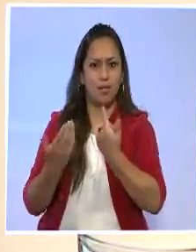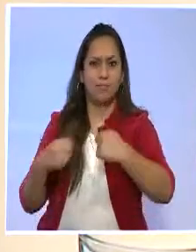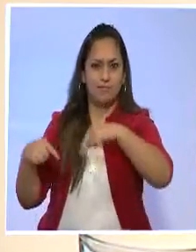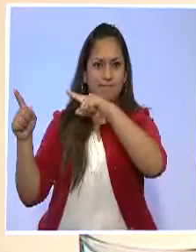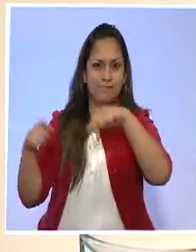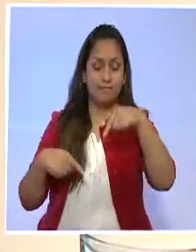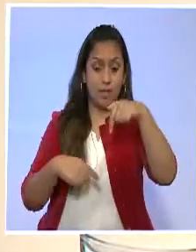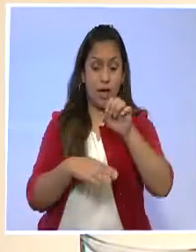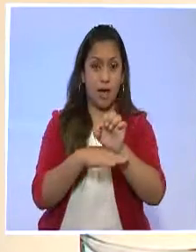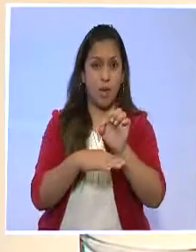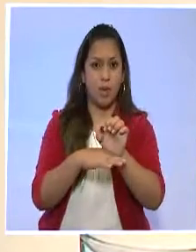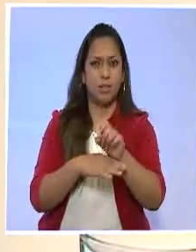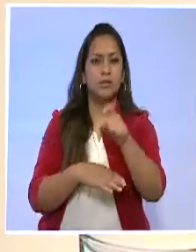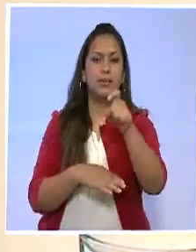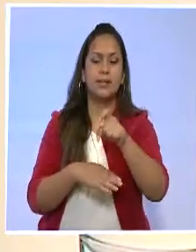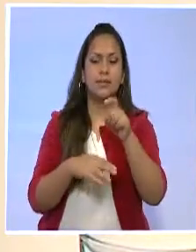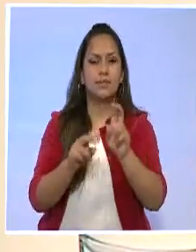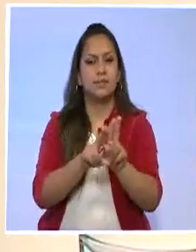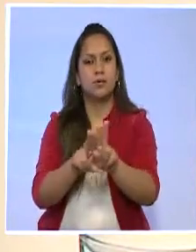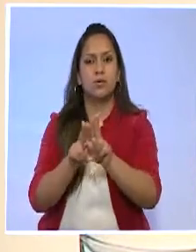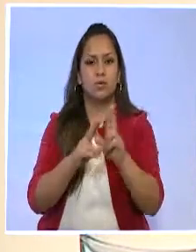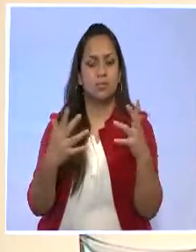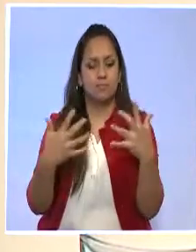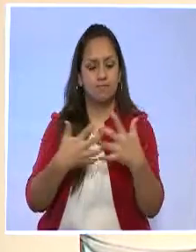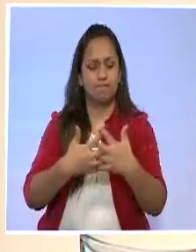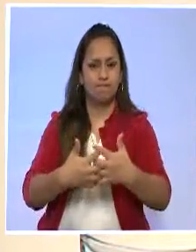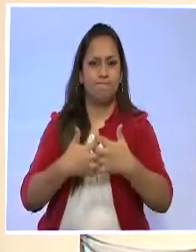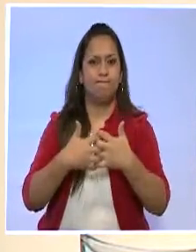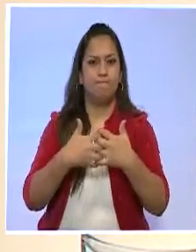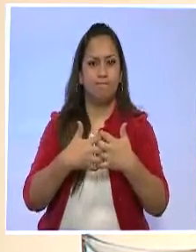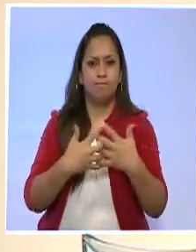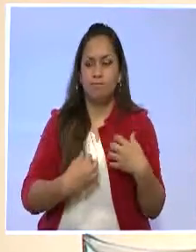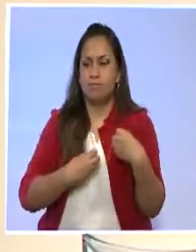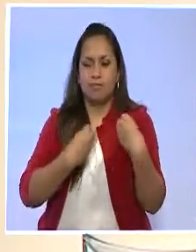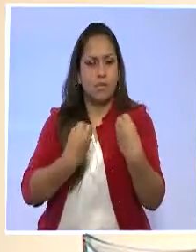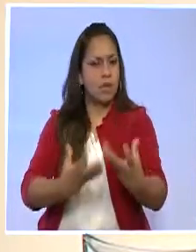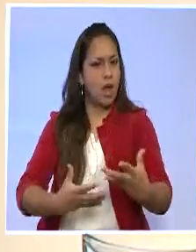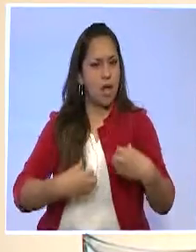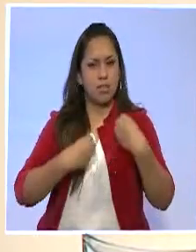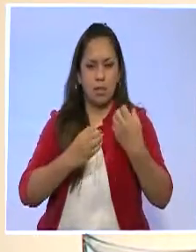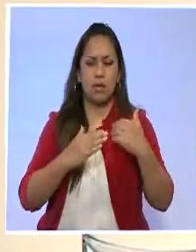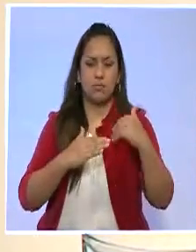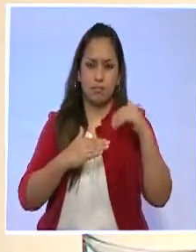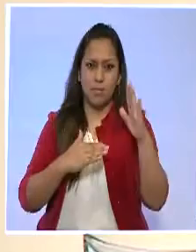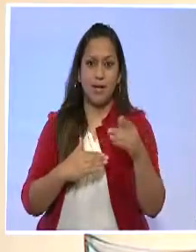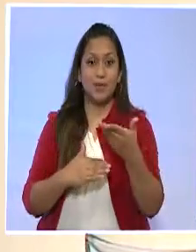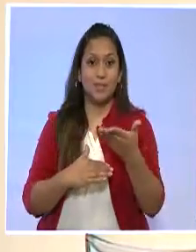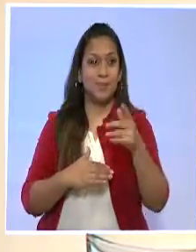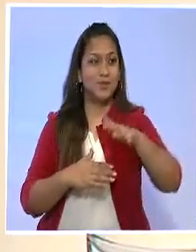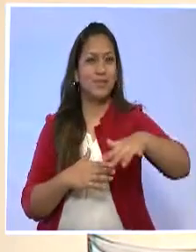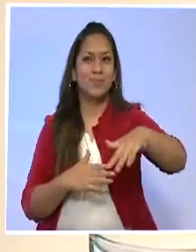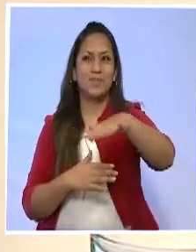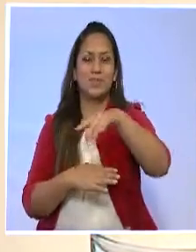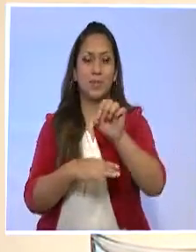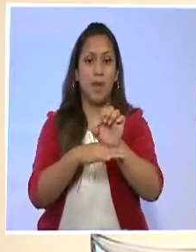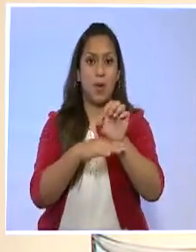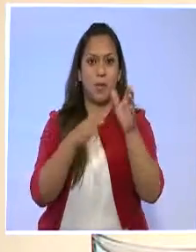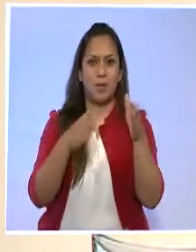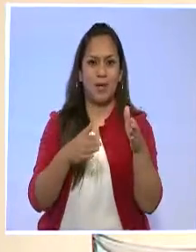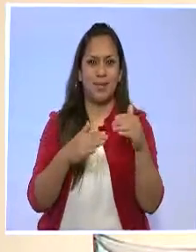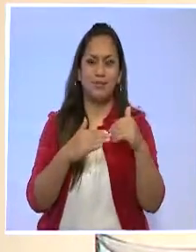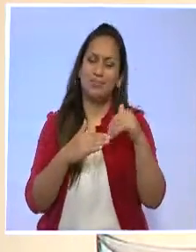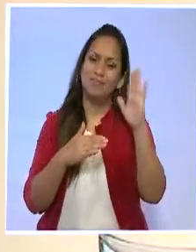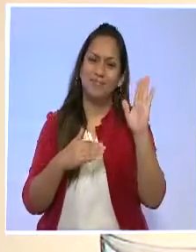necesita de más unidad de más de sabiduría de más de entrega pero sin duda alguna nuestros paisajes de ecuatorianos deben ser de los